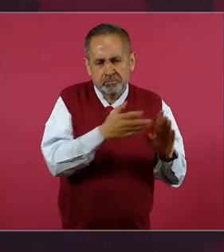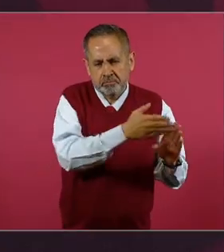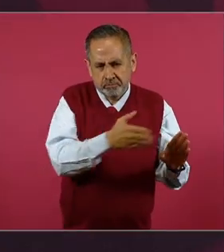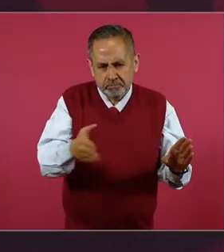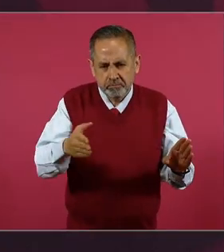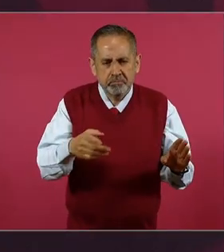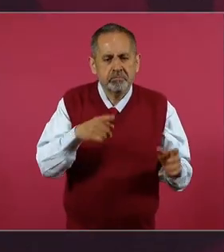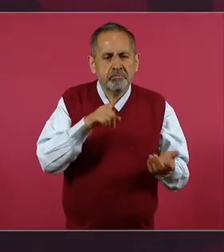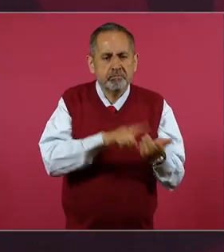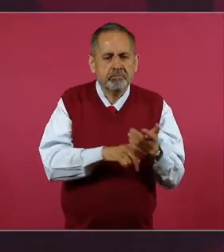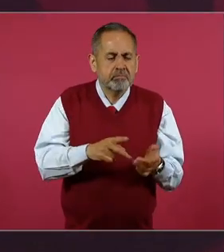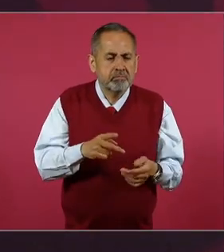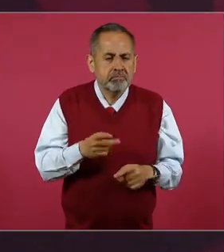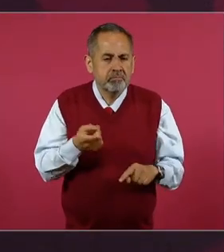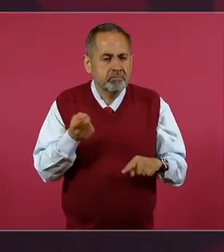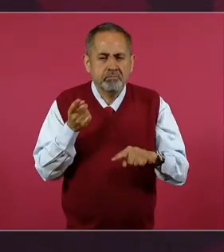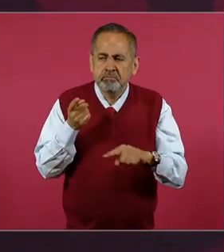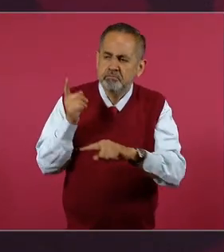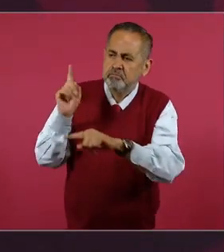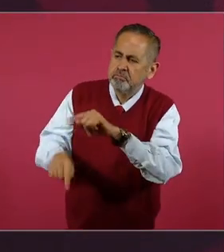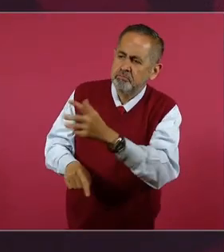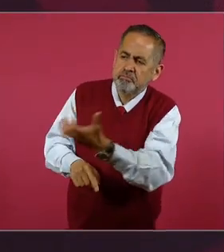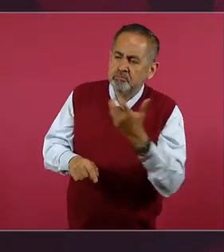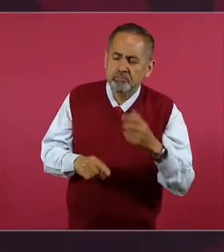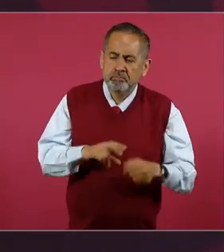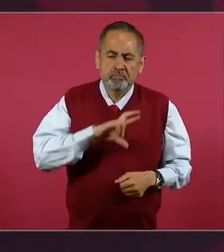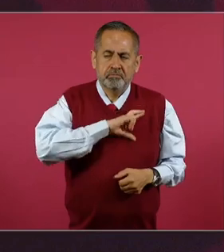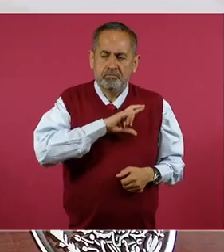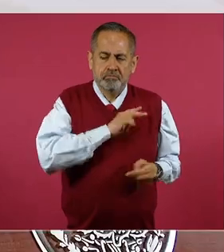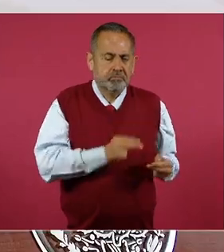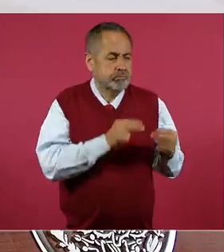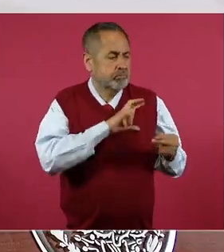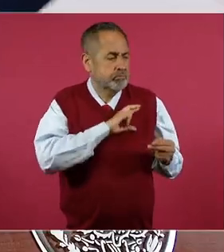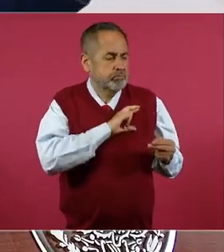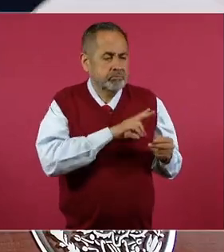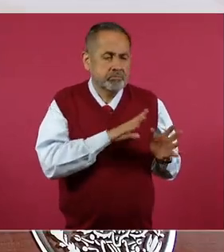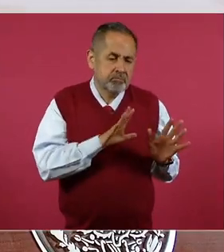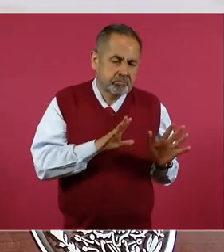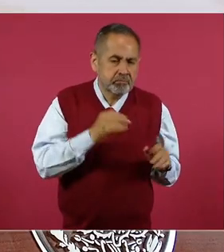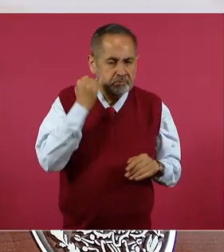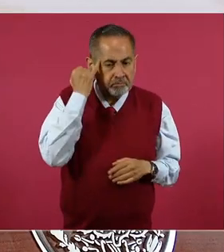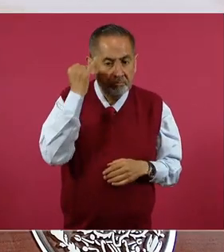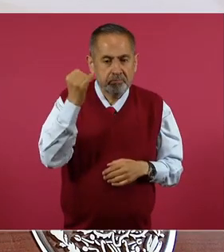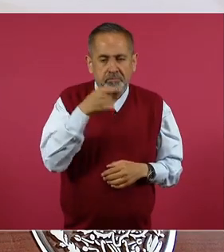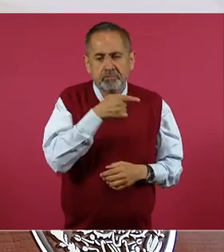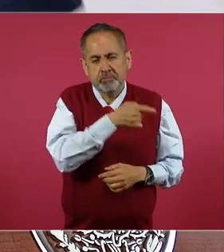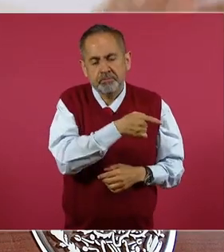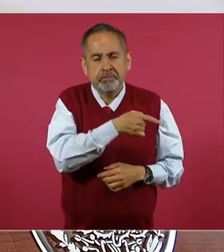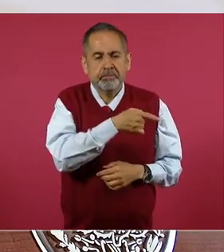Empezaron las políticas privatizadoras con la idea de que